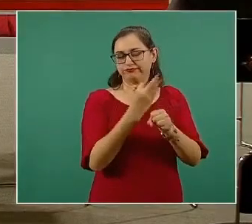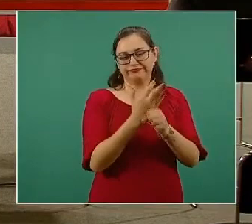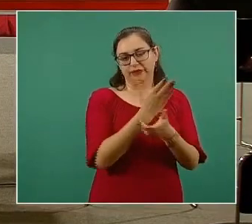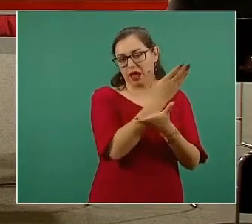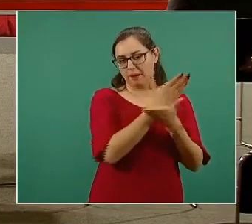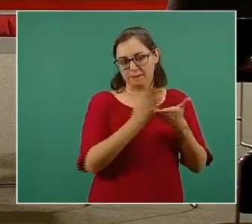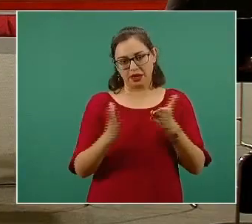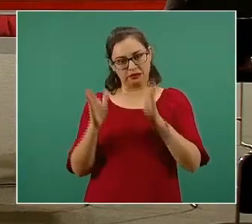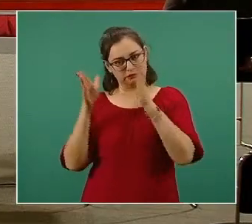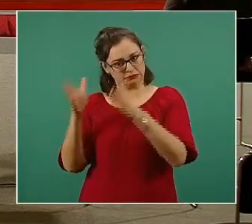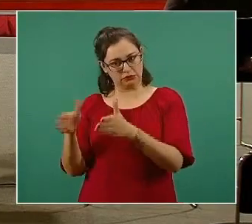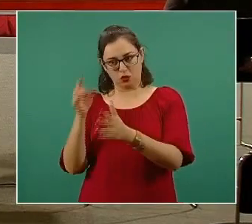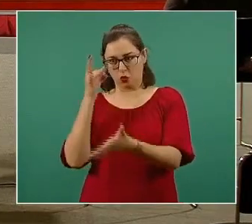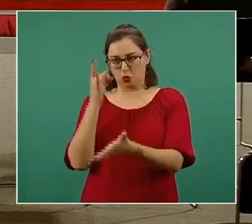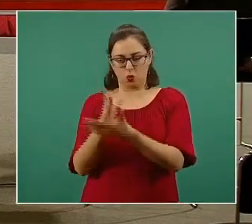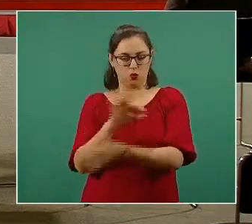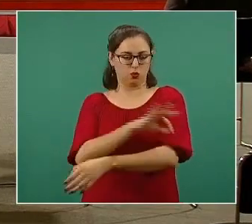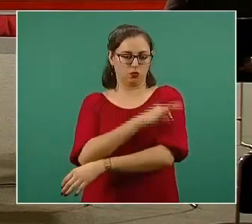página